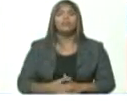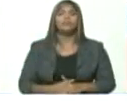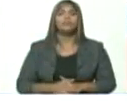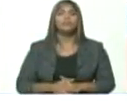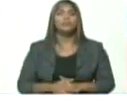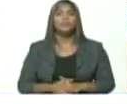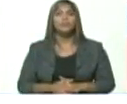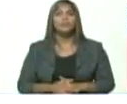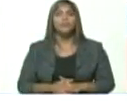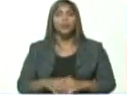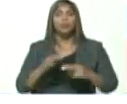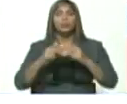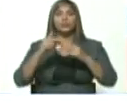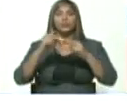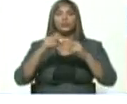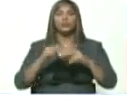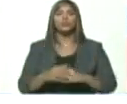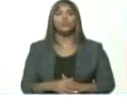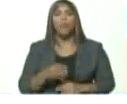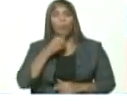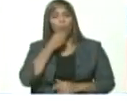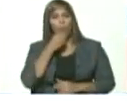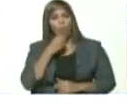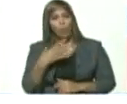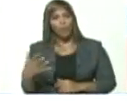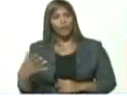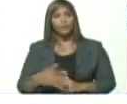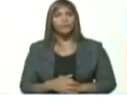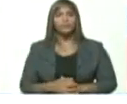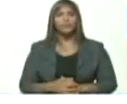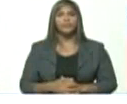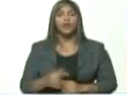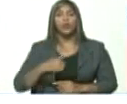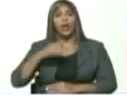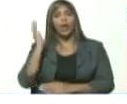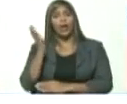en construcción. Bueno, valga la arenga.